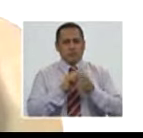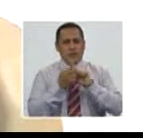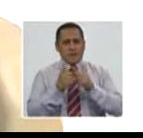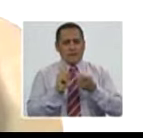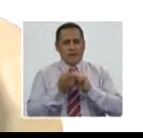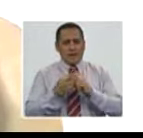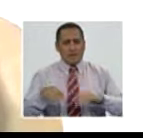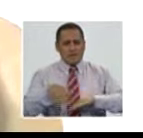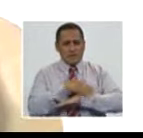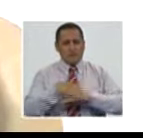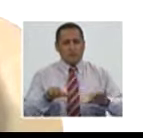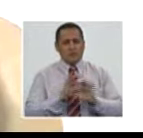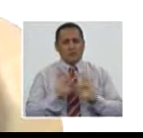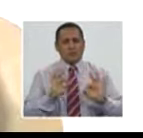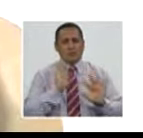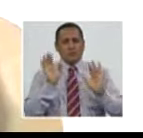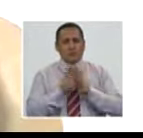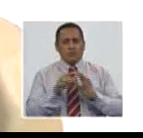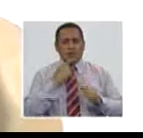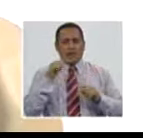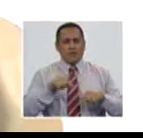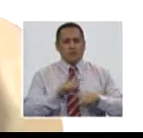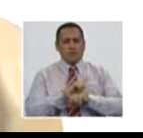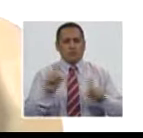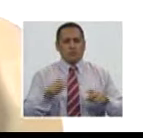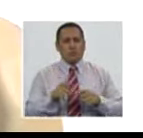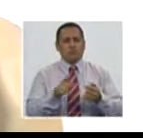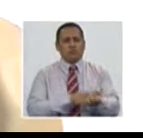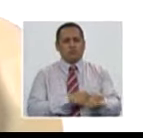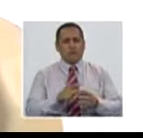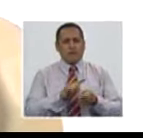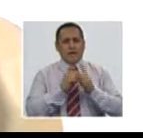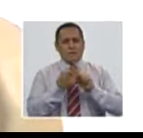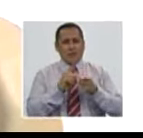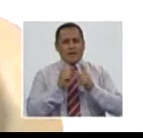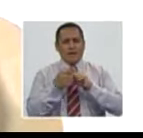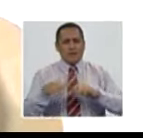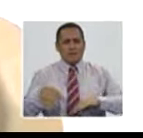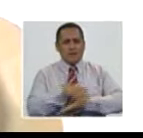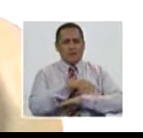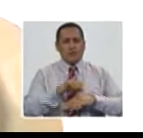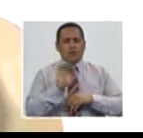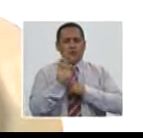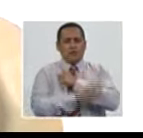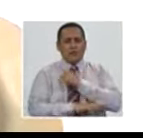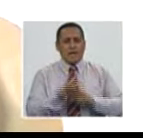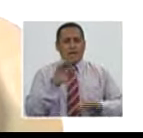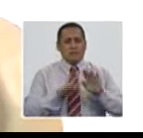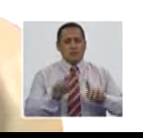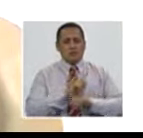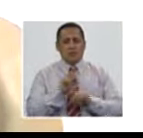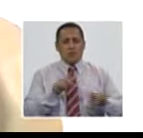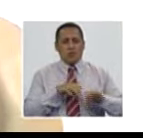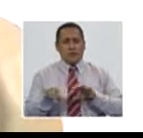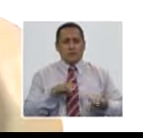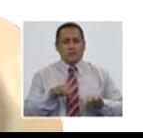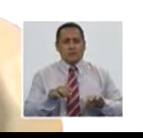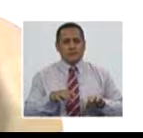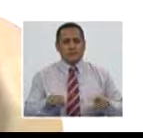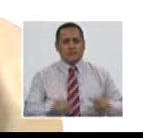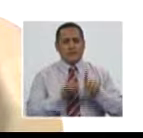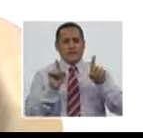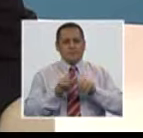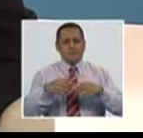cambian sus domicilios Claro si acá No hay esta costumbre de cambiar el domicilio en el exterior a veces no lo hacen